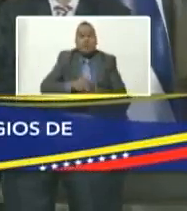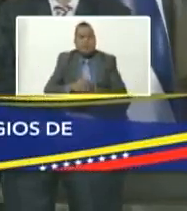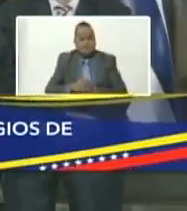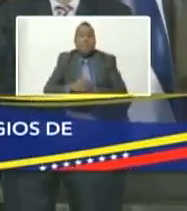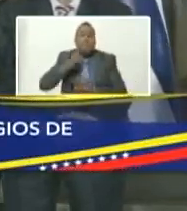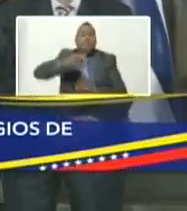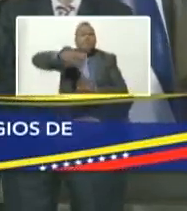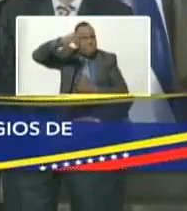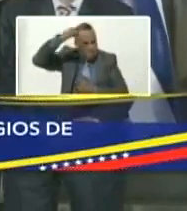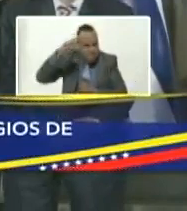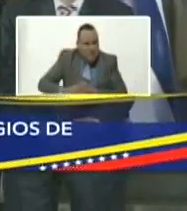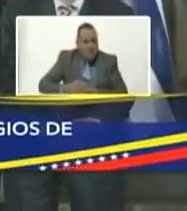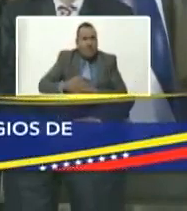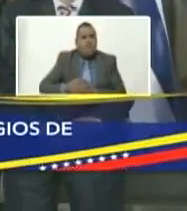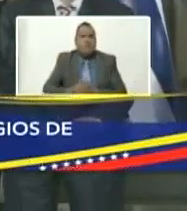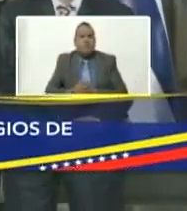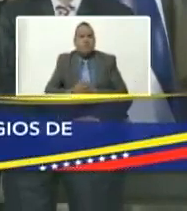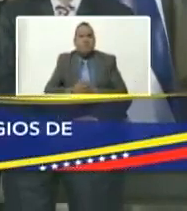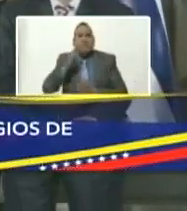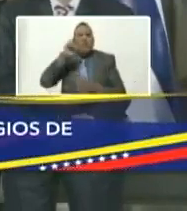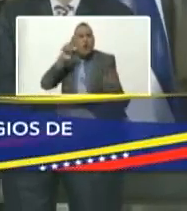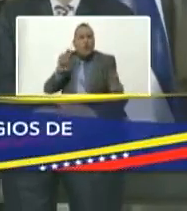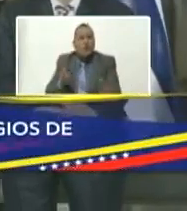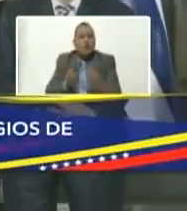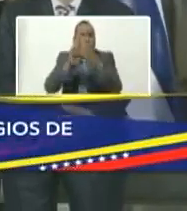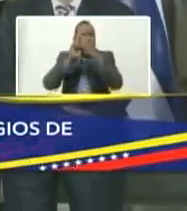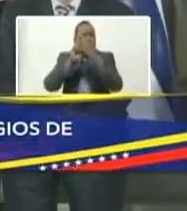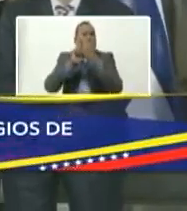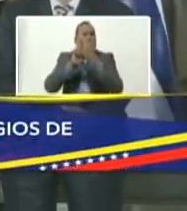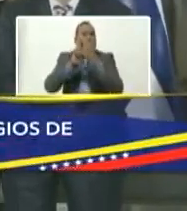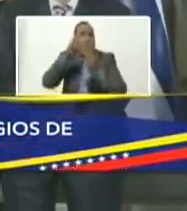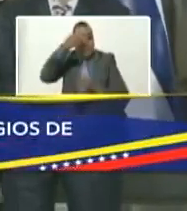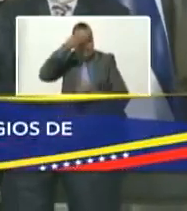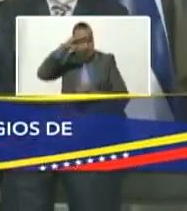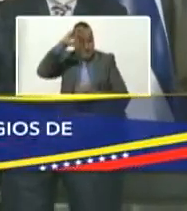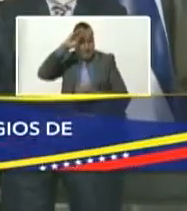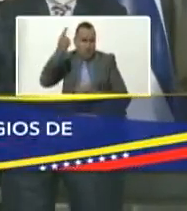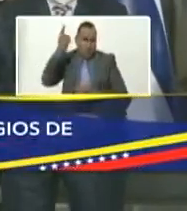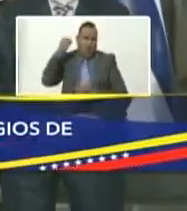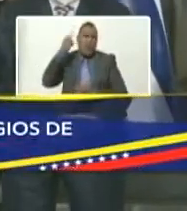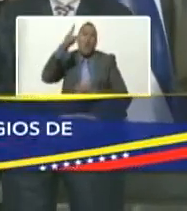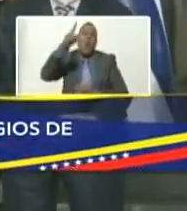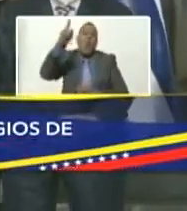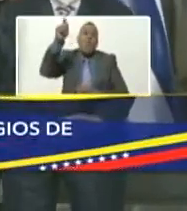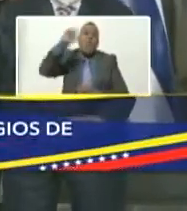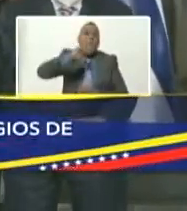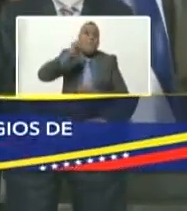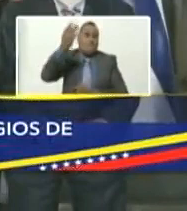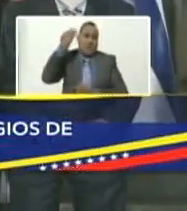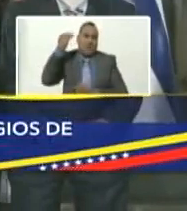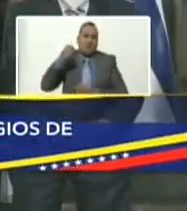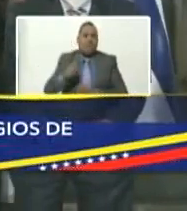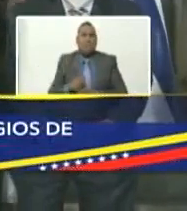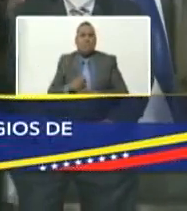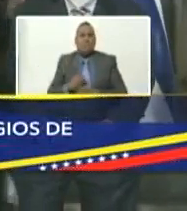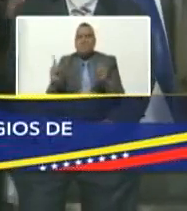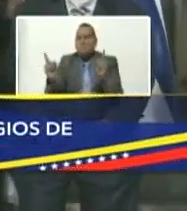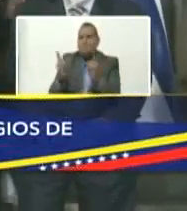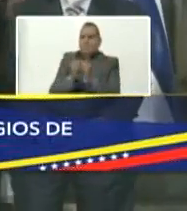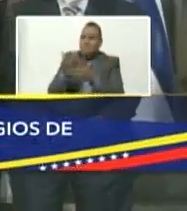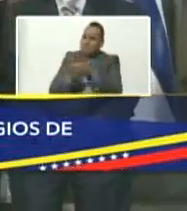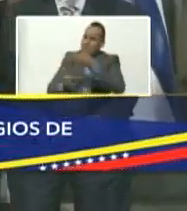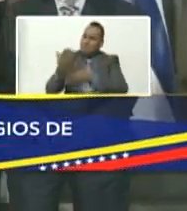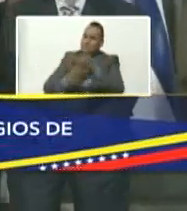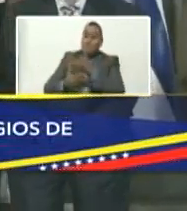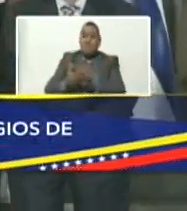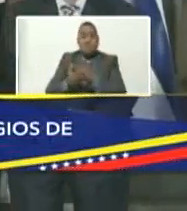verdad, nos vimos en México hace un mes. Pudimos compartir, de verdad. Ahora me mandó